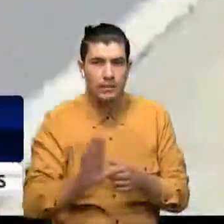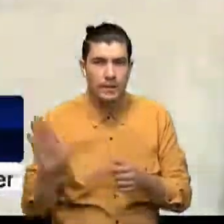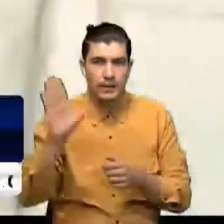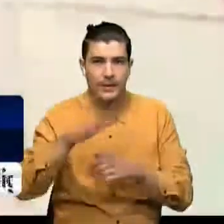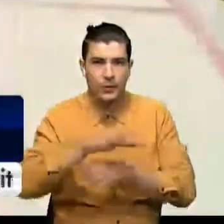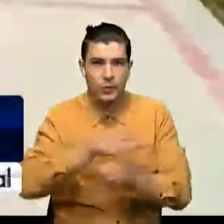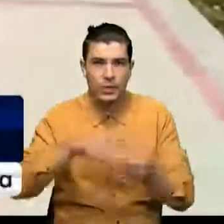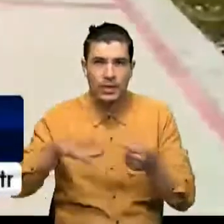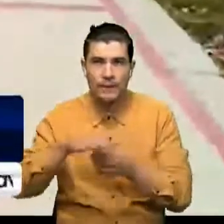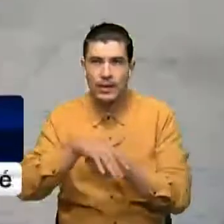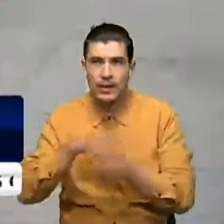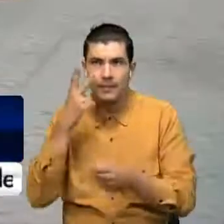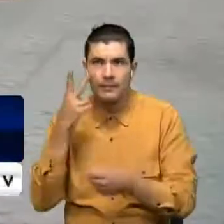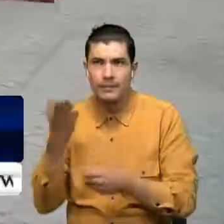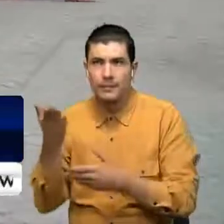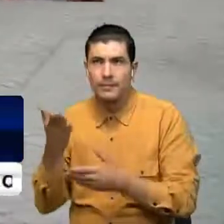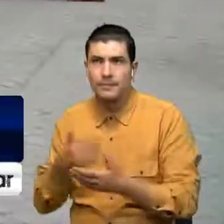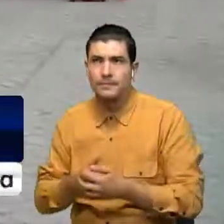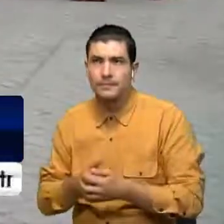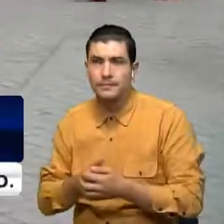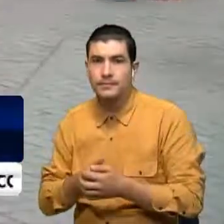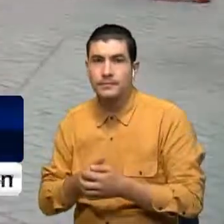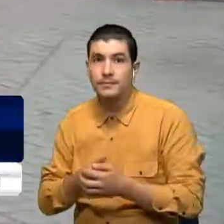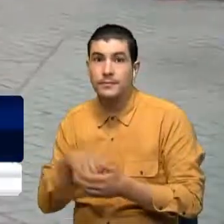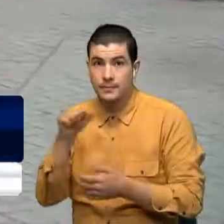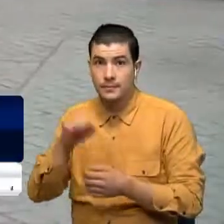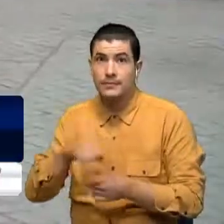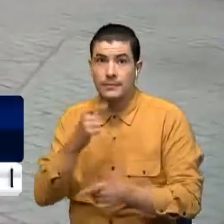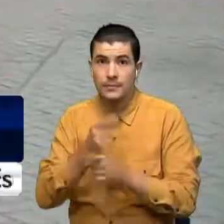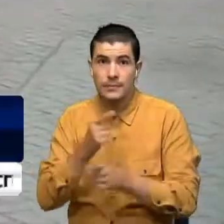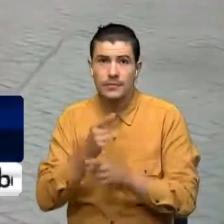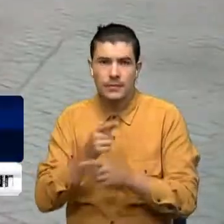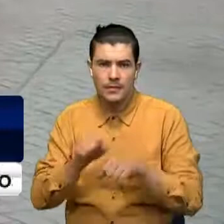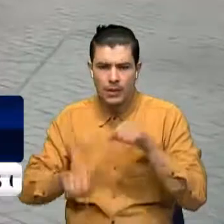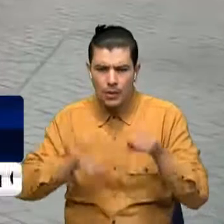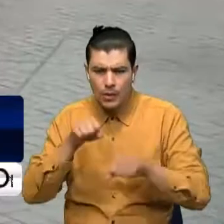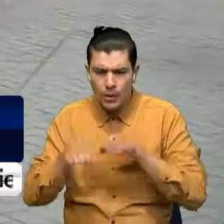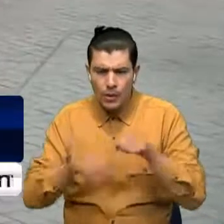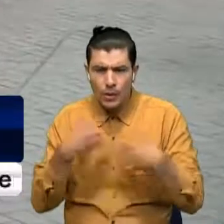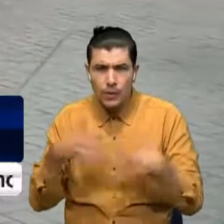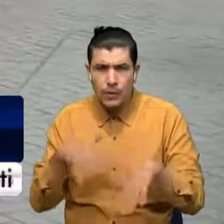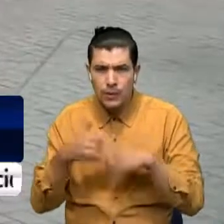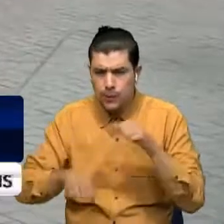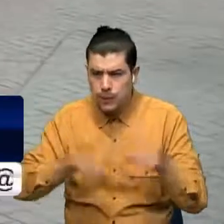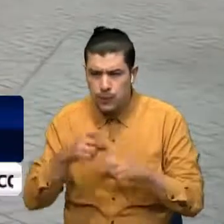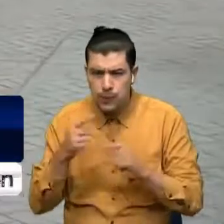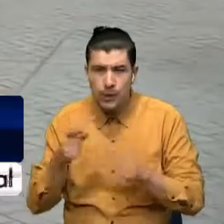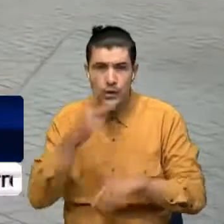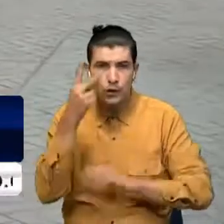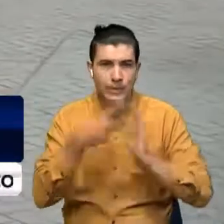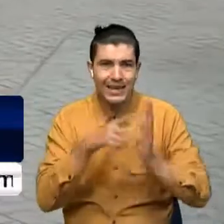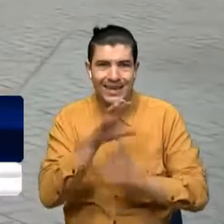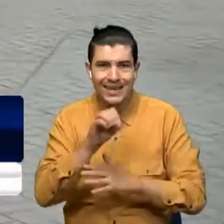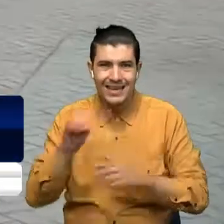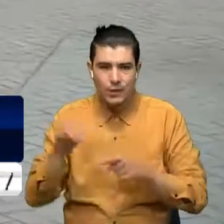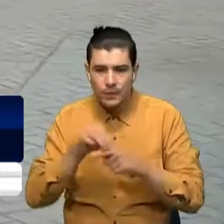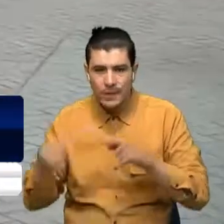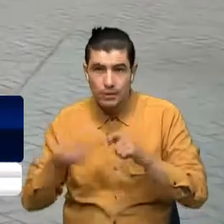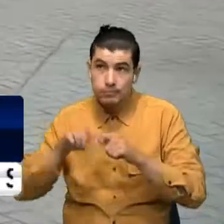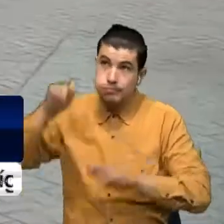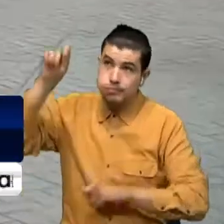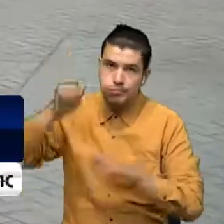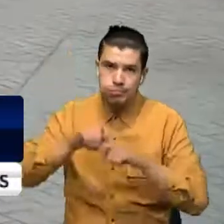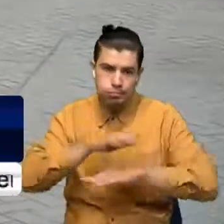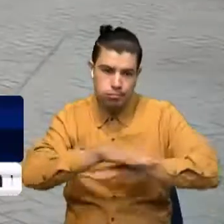cundinamarca una contrarreloj que se hizo a 2500 metros sobre el nivel del mar mañana la sexta fracción